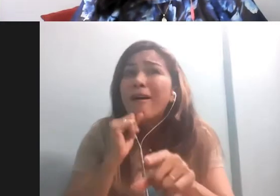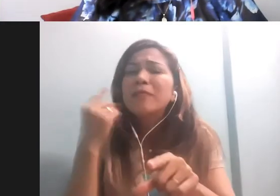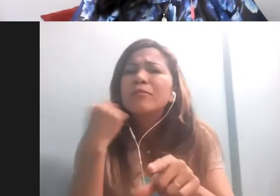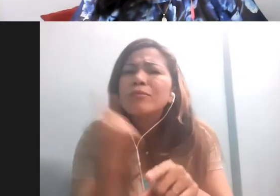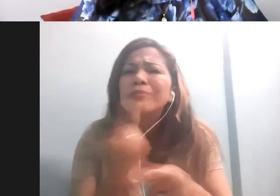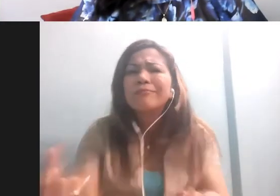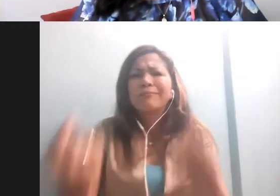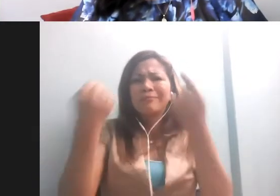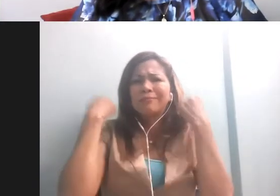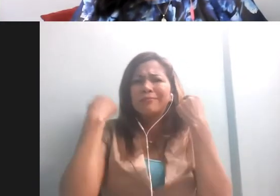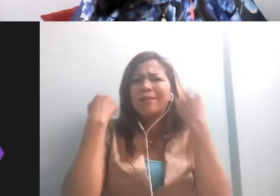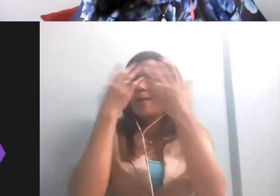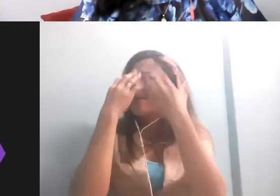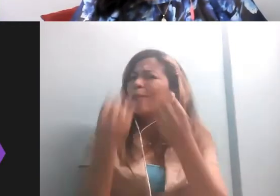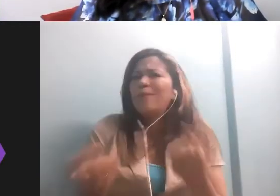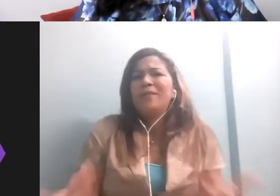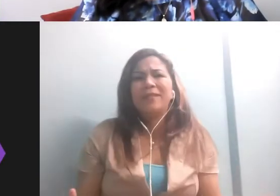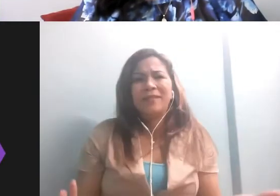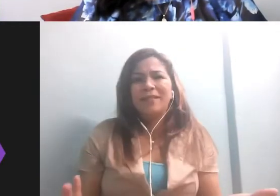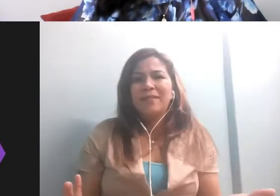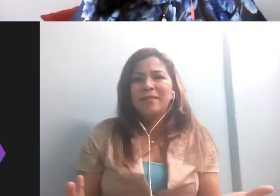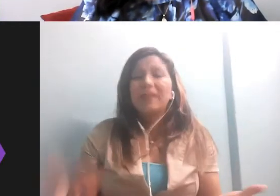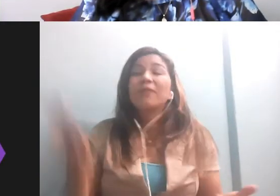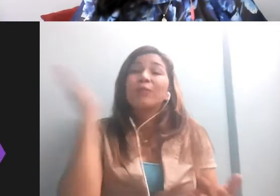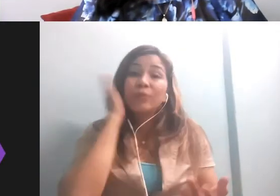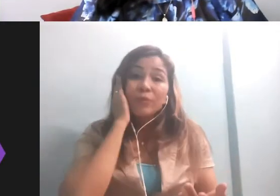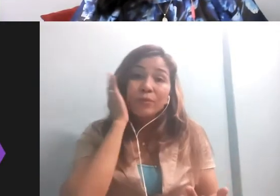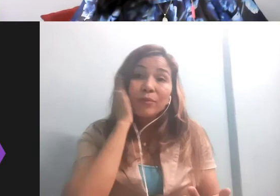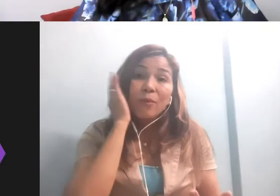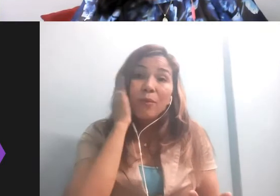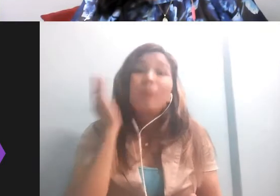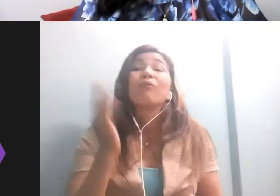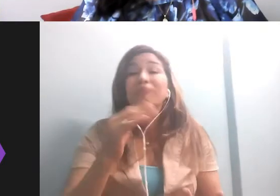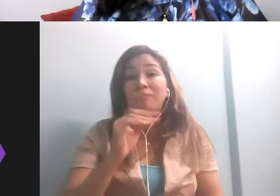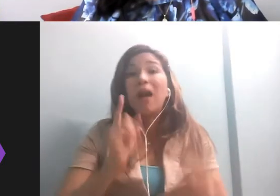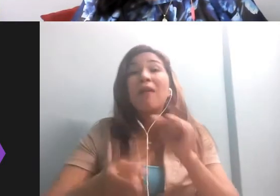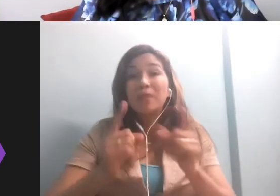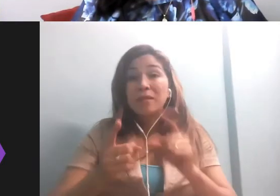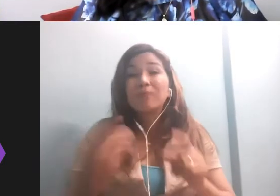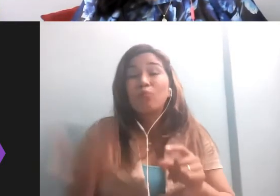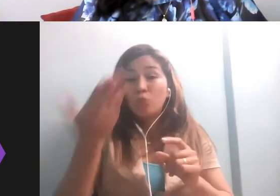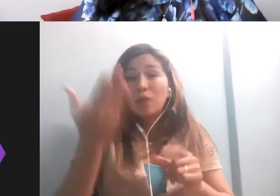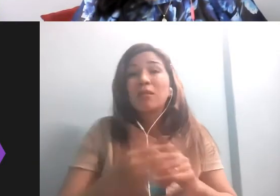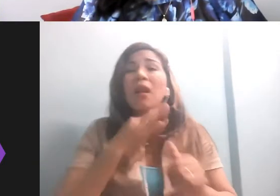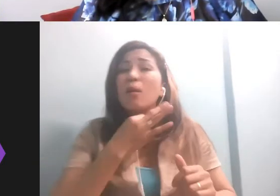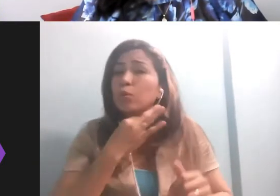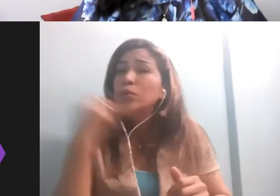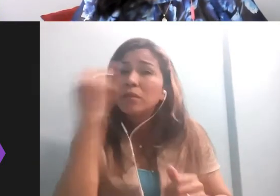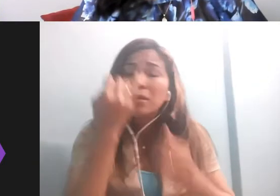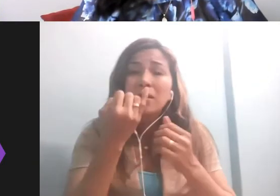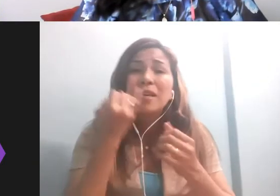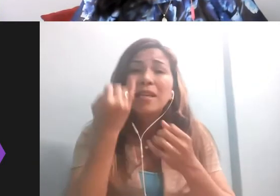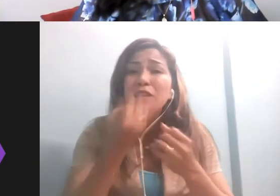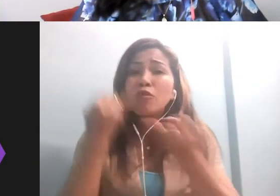Entonces, los sordos en sí son muy críticos con el idioma y ellos no se callan eso, ellos